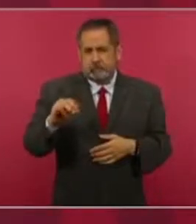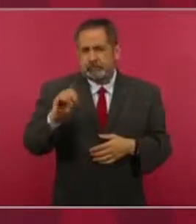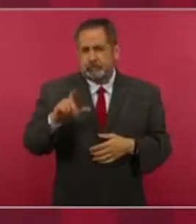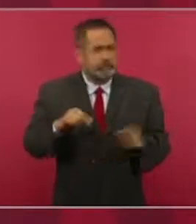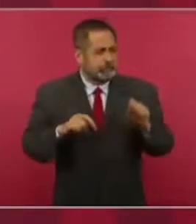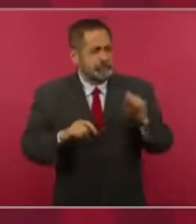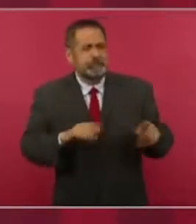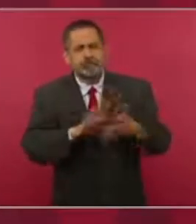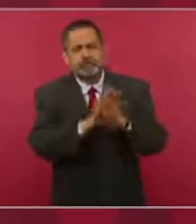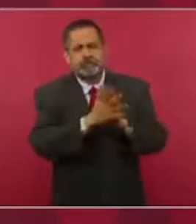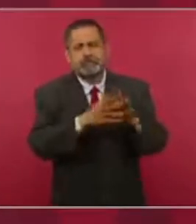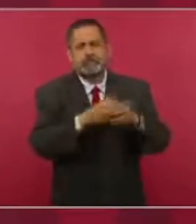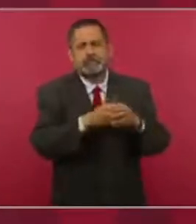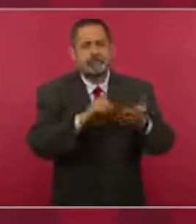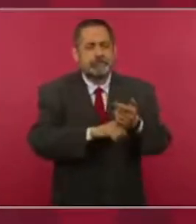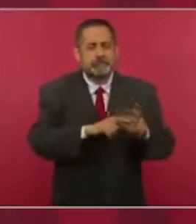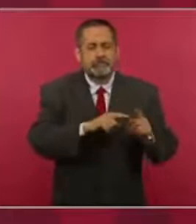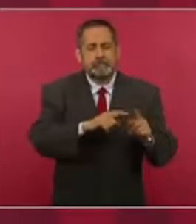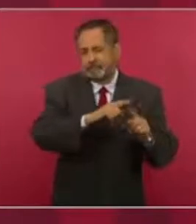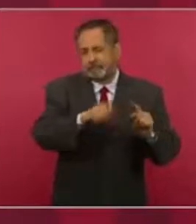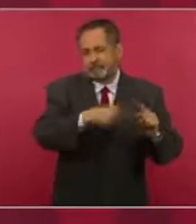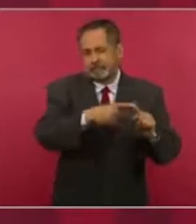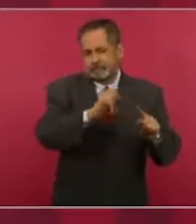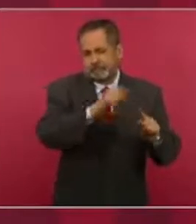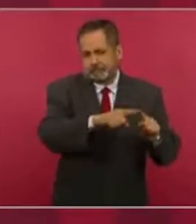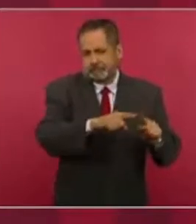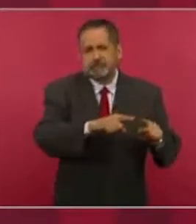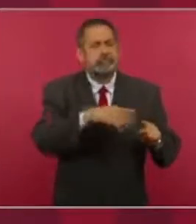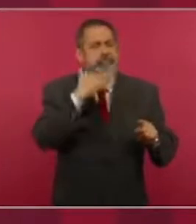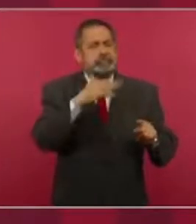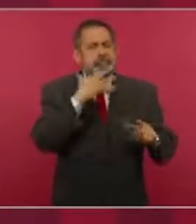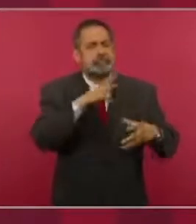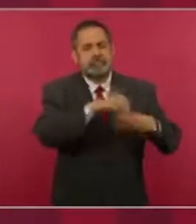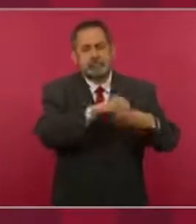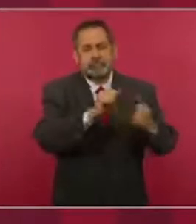es este beneficiario del sistema de corrupción